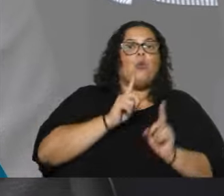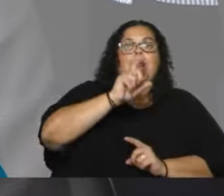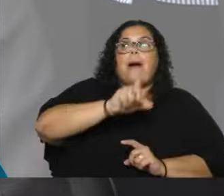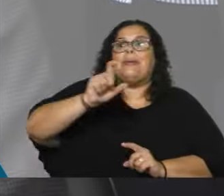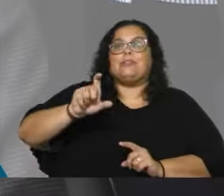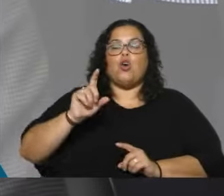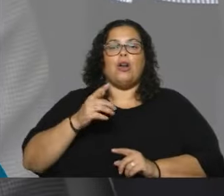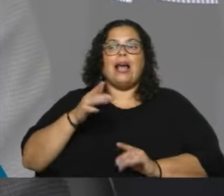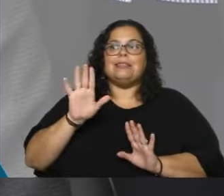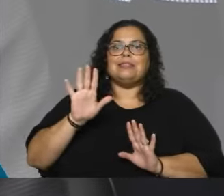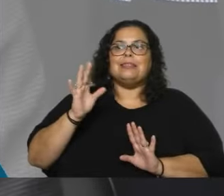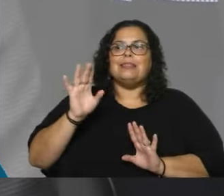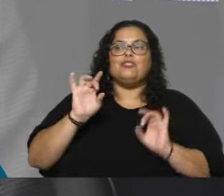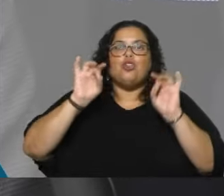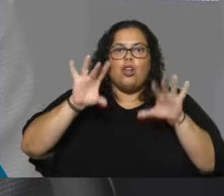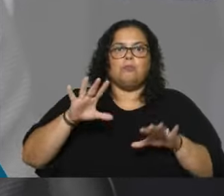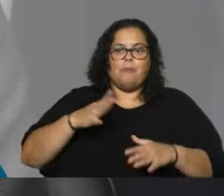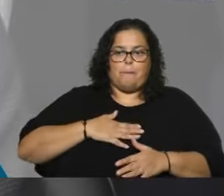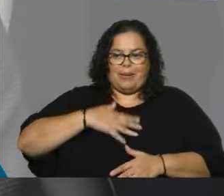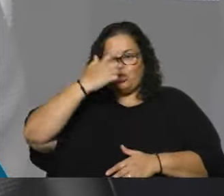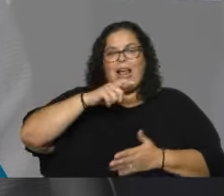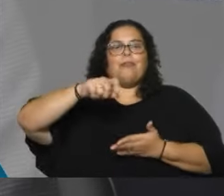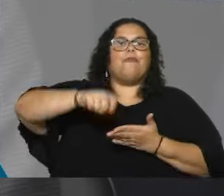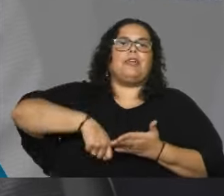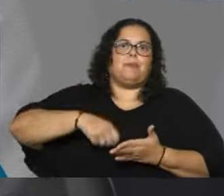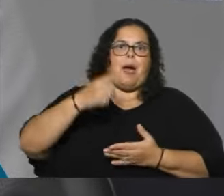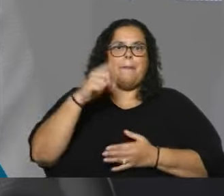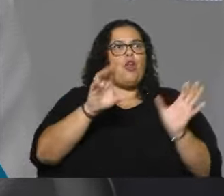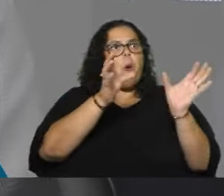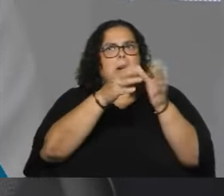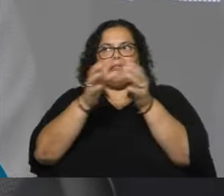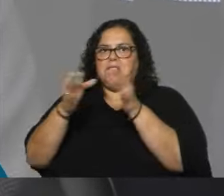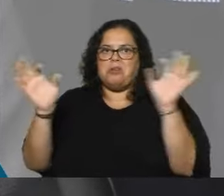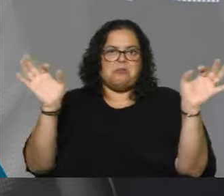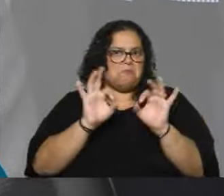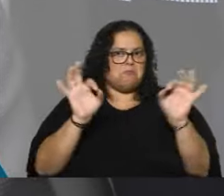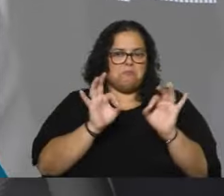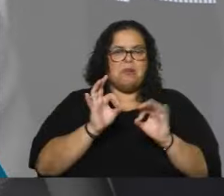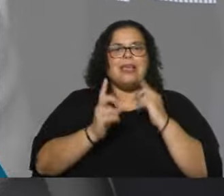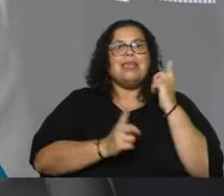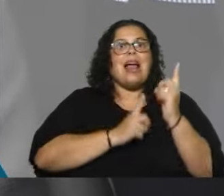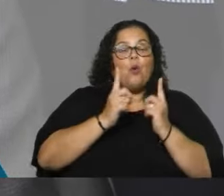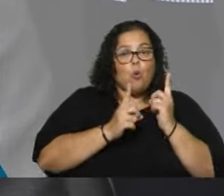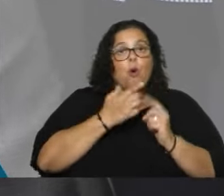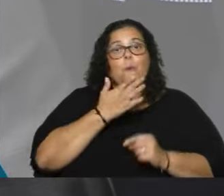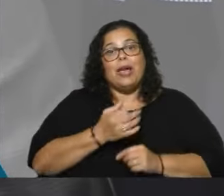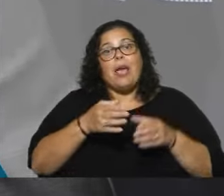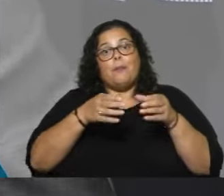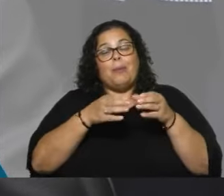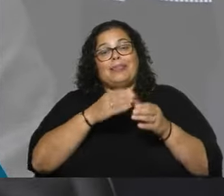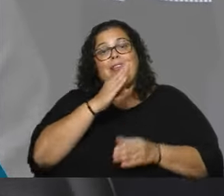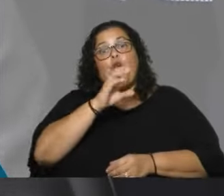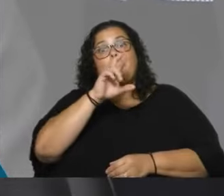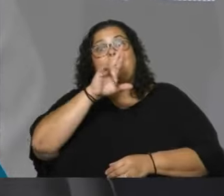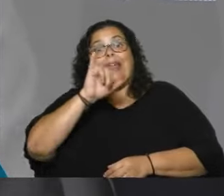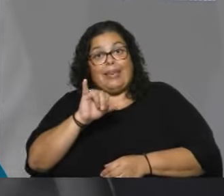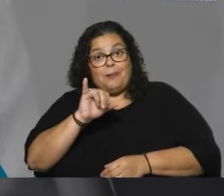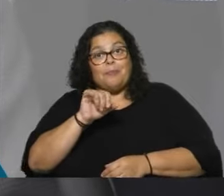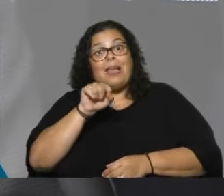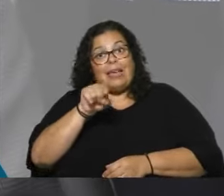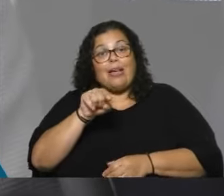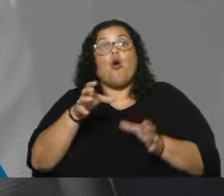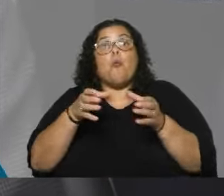firmaron y alguna recolección mínima de firma, y quiero acá mencionar al PERI como único partido que como tal